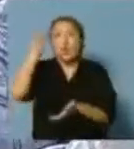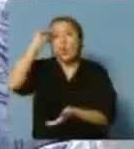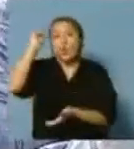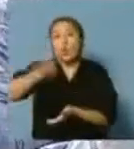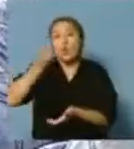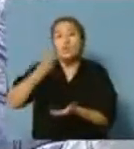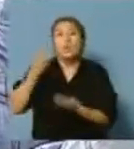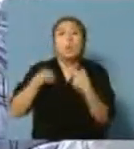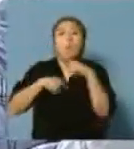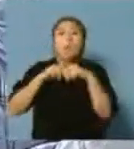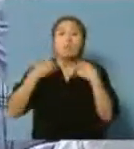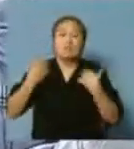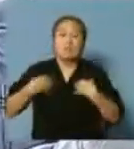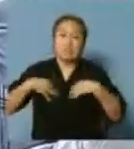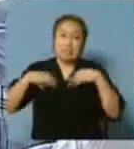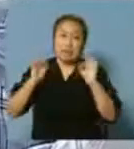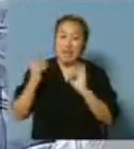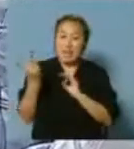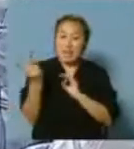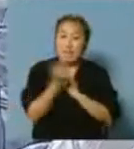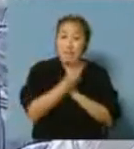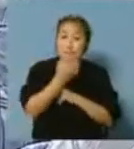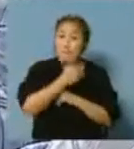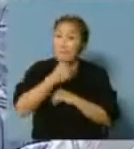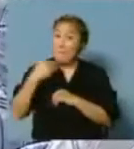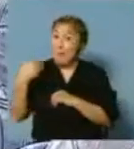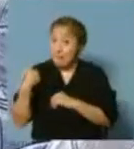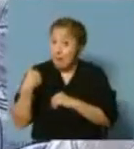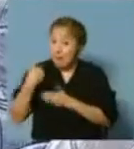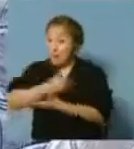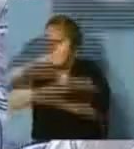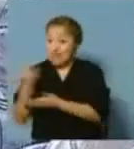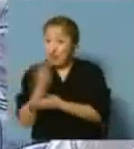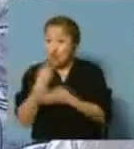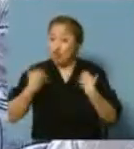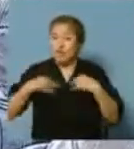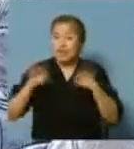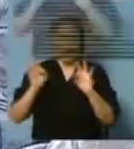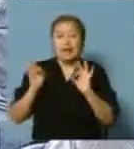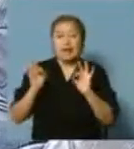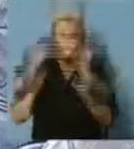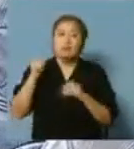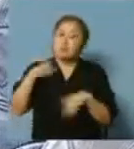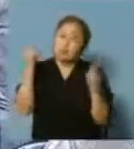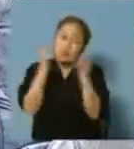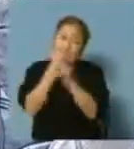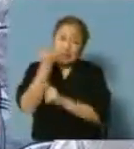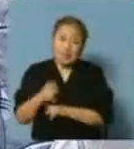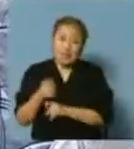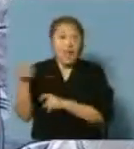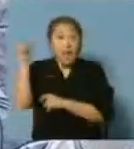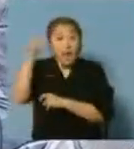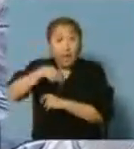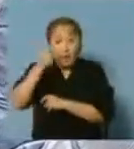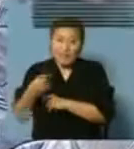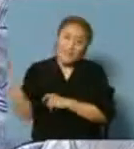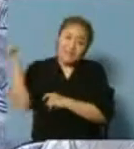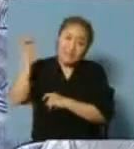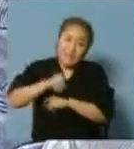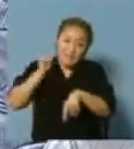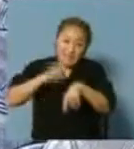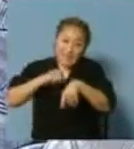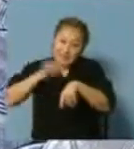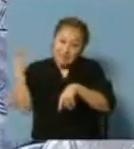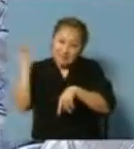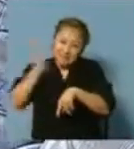por haber salvado la vida del bebé y la vida de la mamá hace años atrás, estará visitando la provincia, está llegando casualmente en un rato, ya va a estar acá